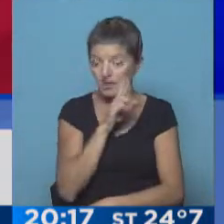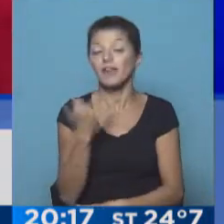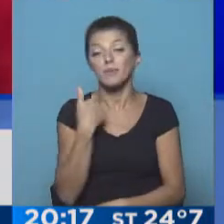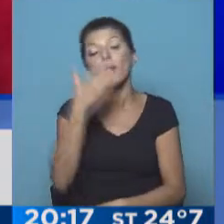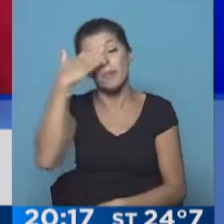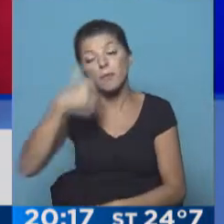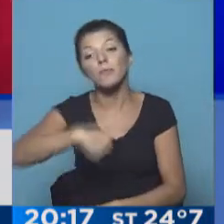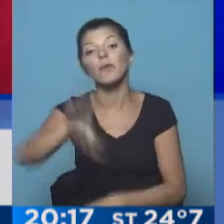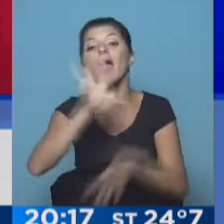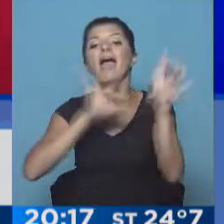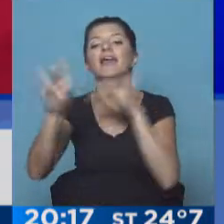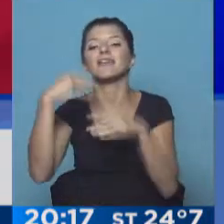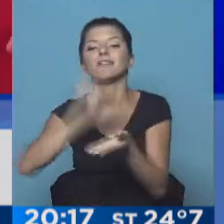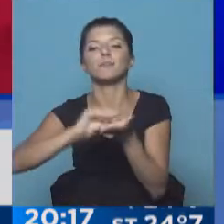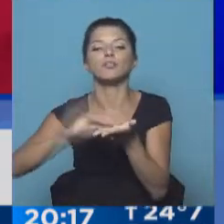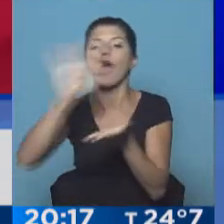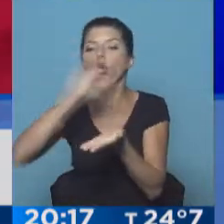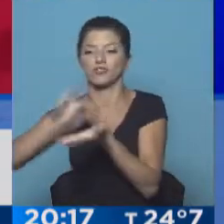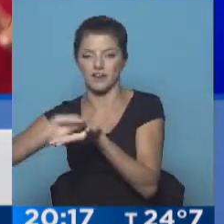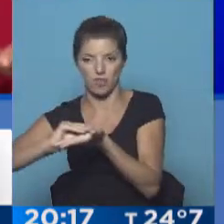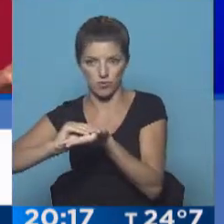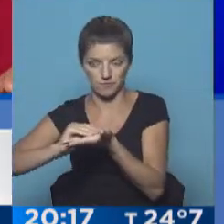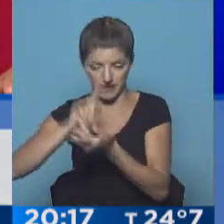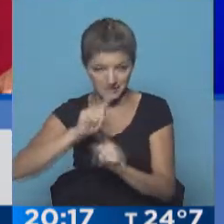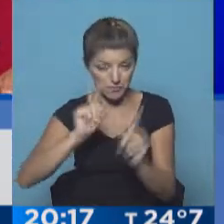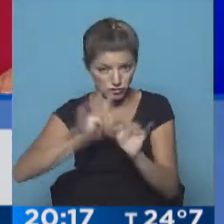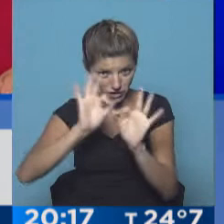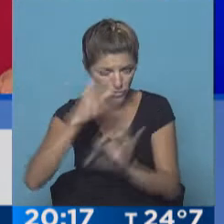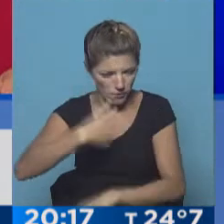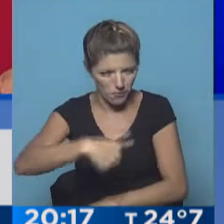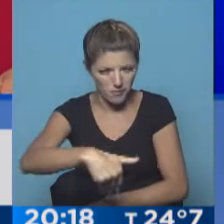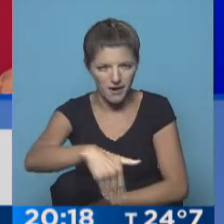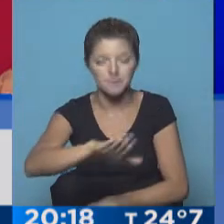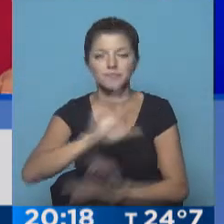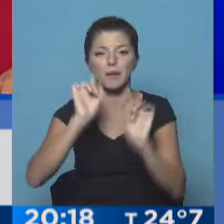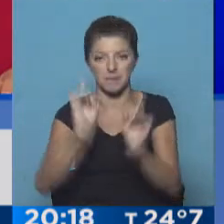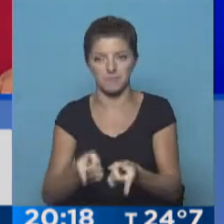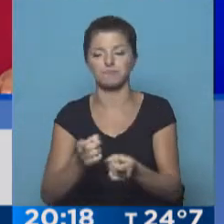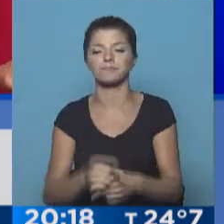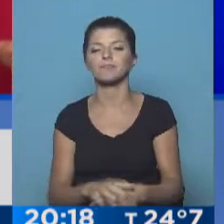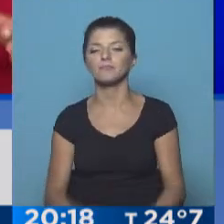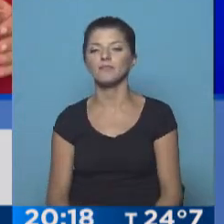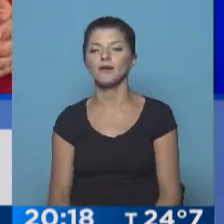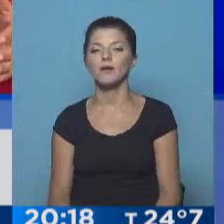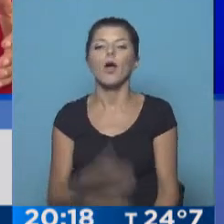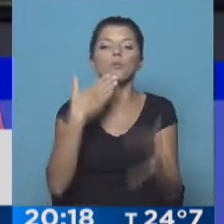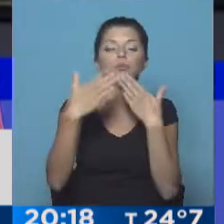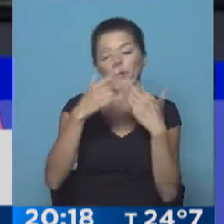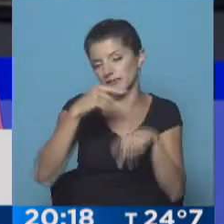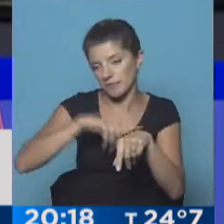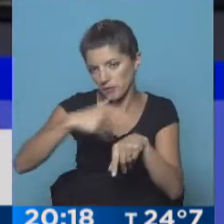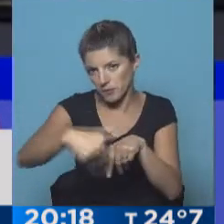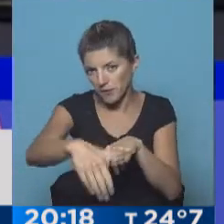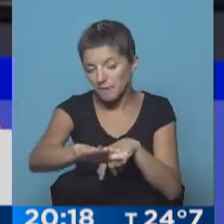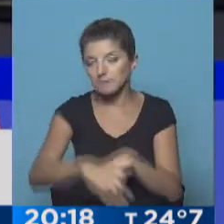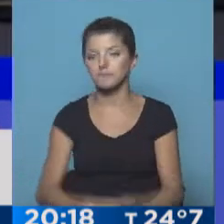de Diputados y de Senadores de la Nación. Ese es otro proyecto que va a estar empezando a discutirse seguramente en el próximo tiempo.